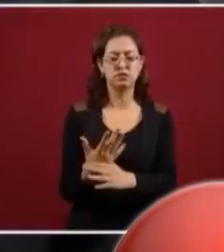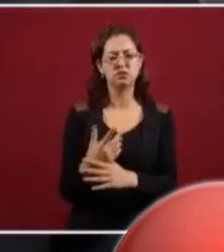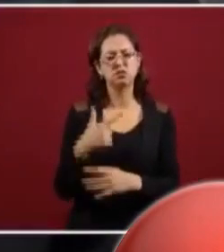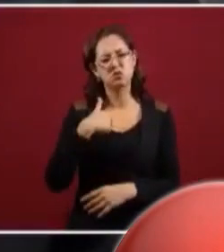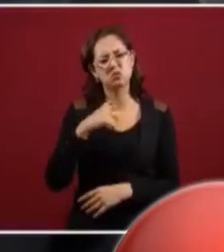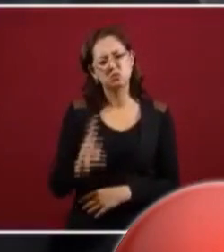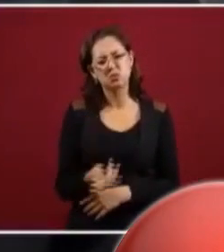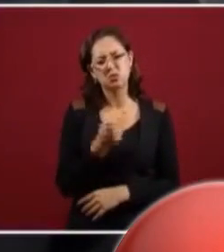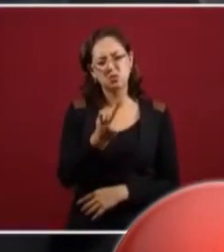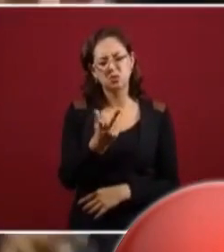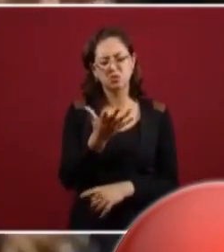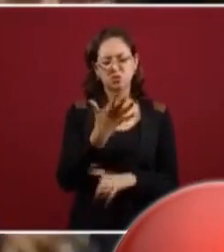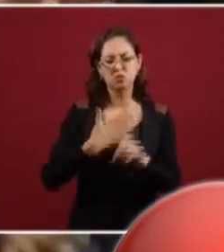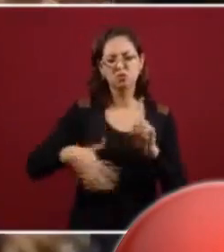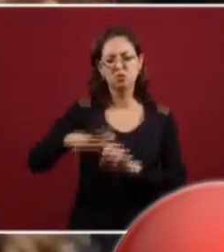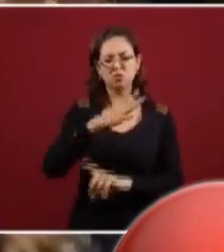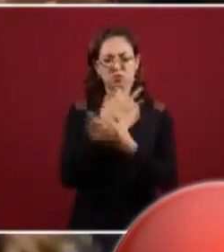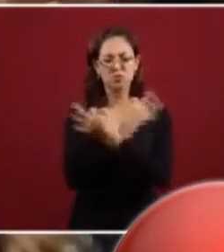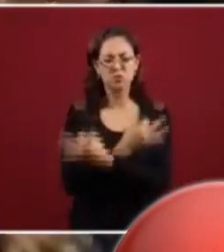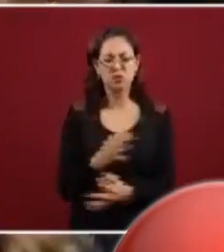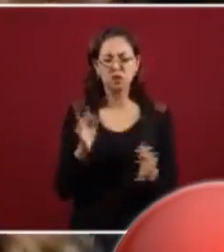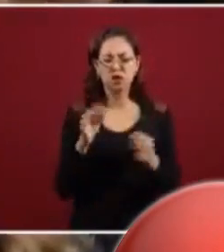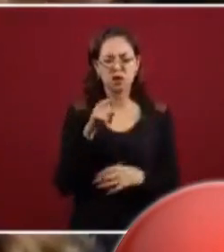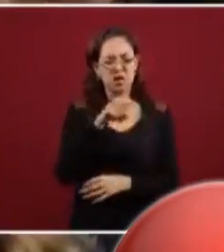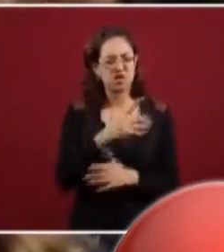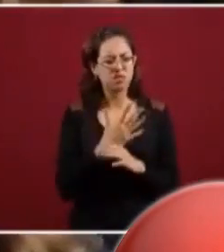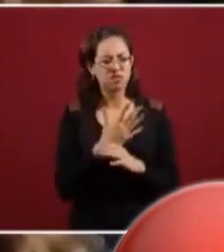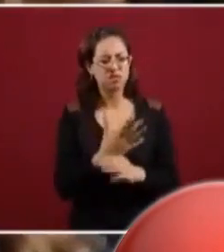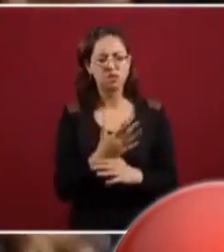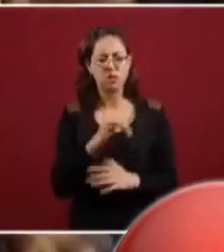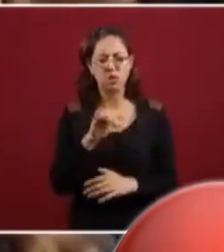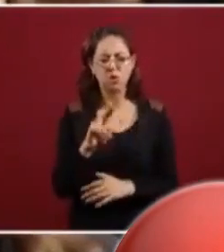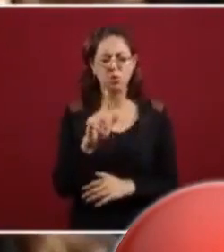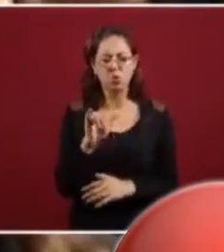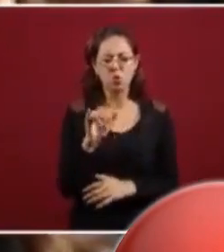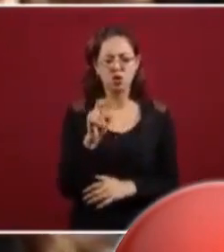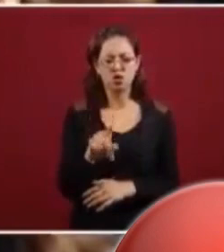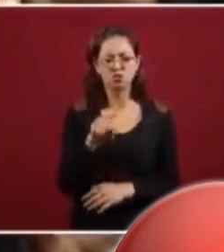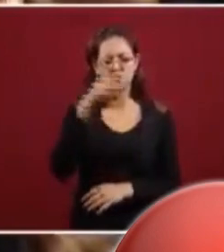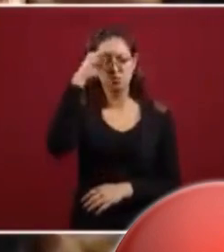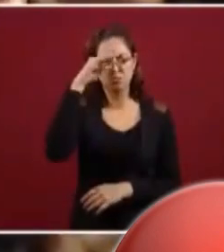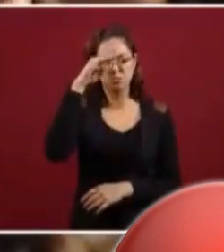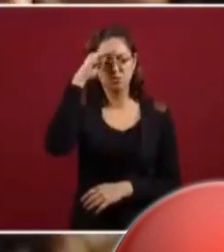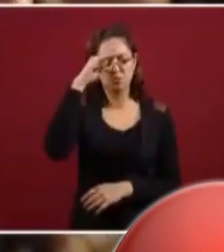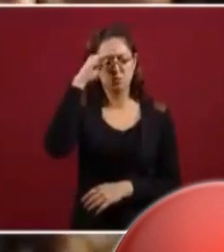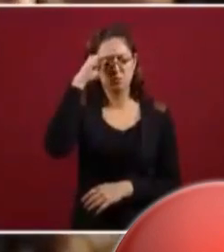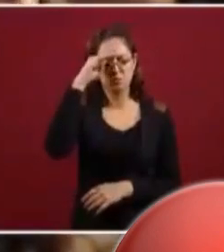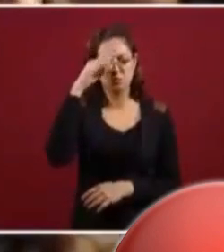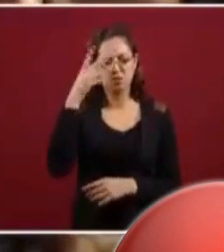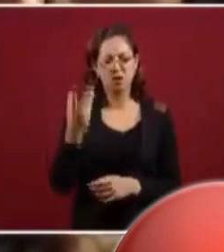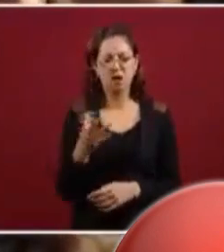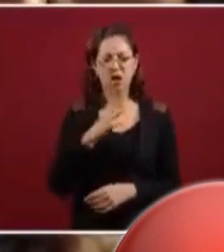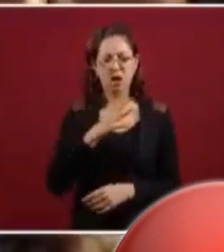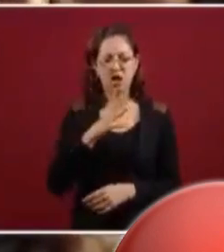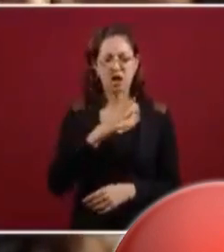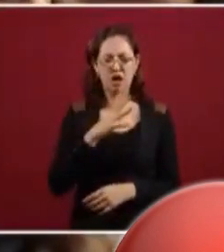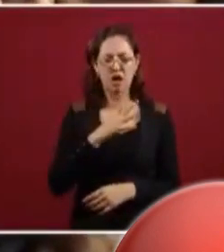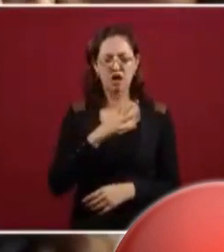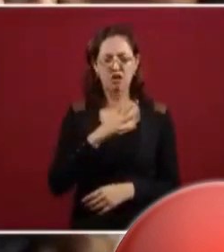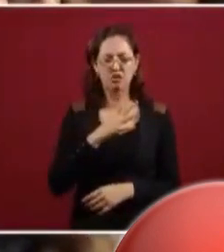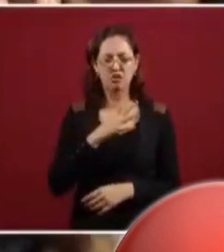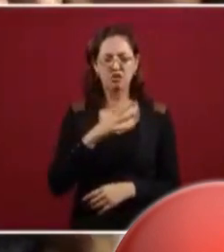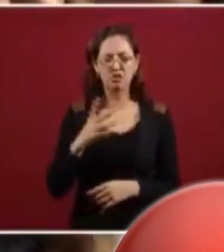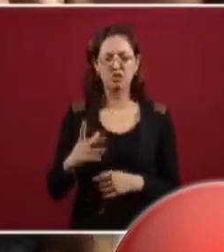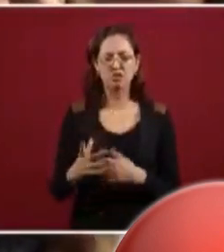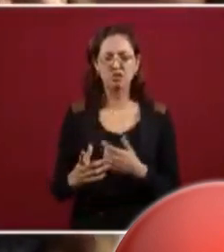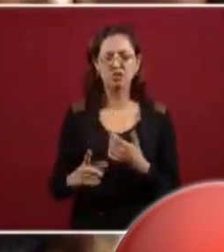pregunta sería, en este contexto de la declaración de Julián Levarón, ¿usted considera que hay un respaldo hacia esta